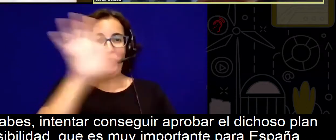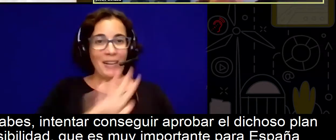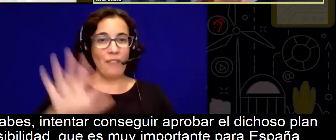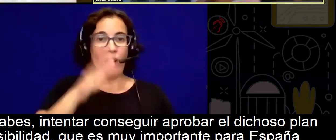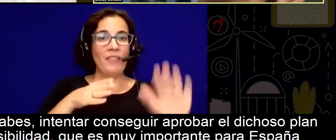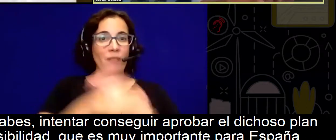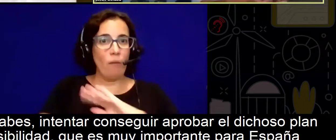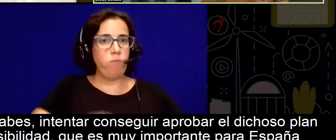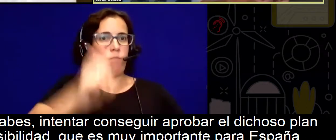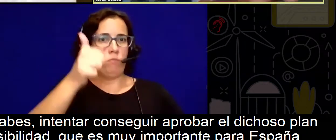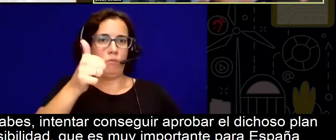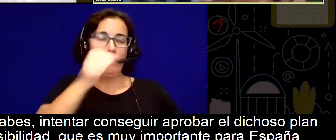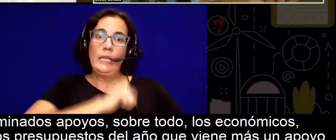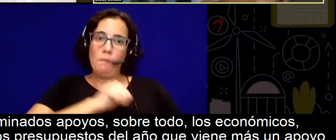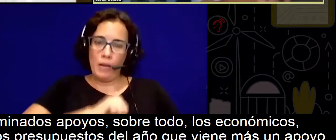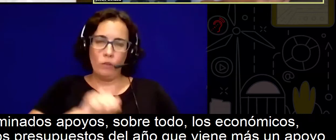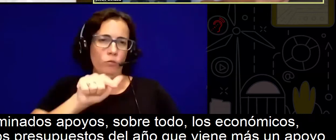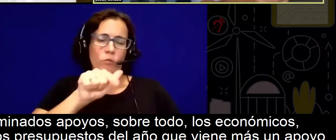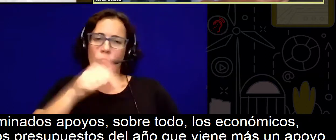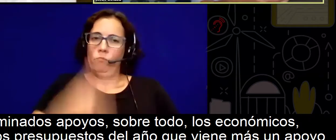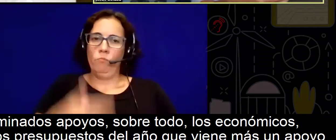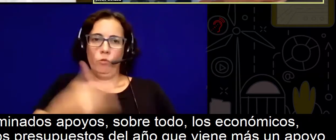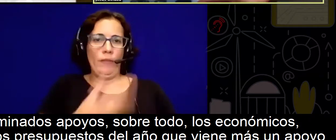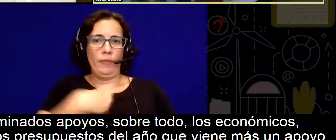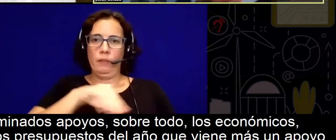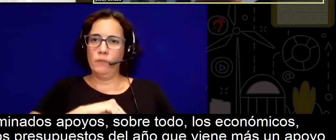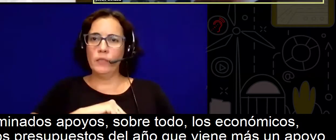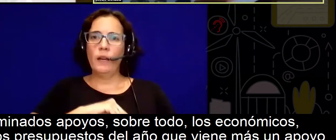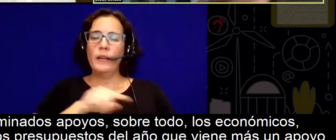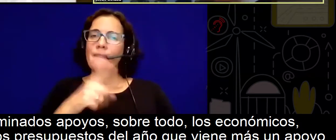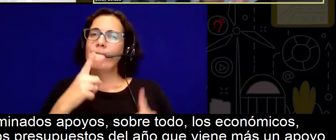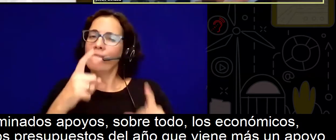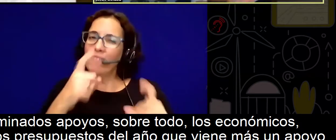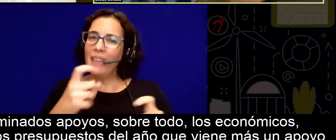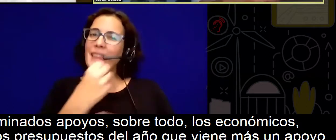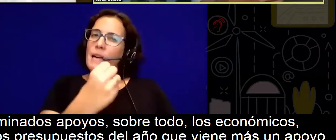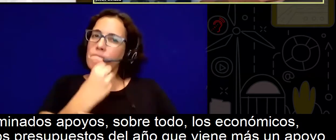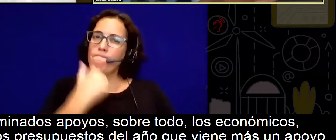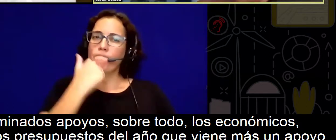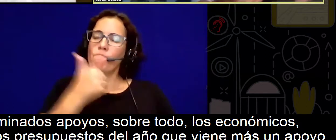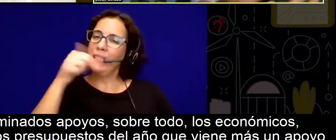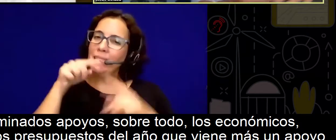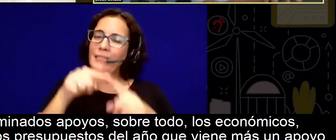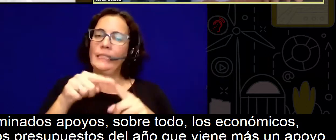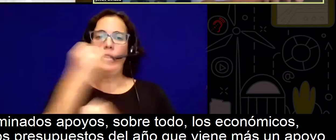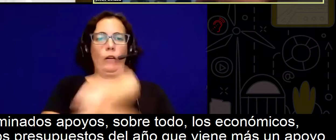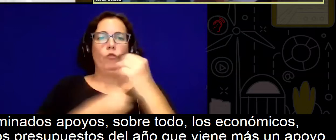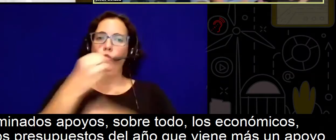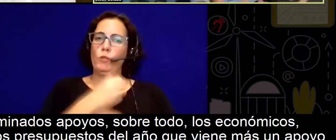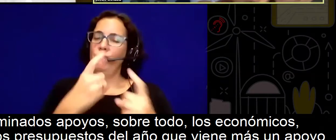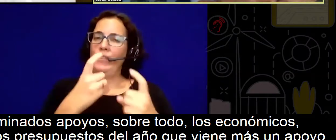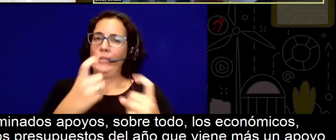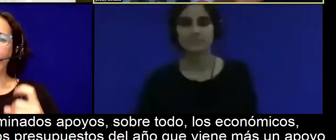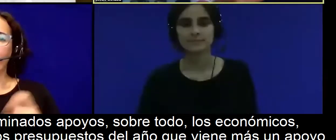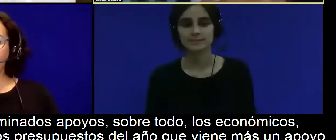que es muy importante para España y que nos faltan determinados apoyos, sobre todo los económicos, que yo espero que con los presupuestos